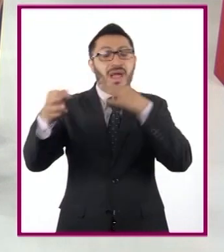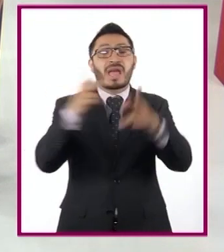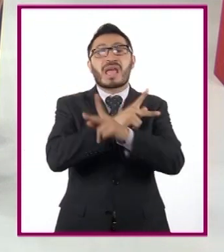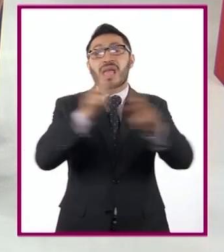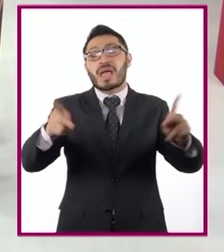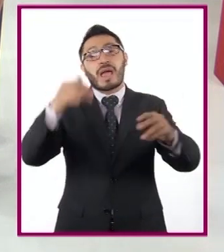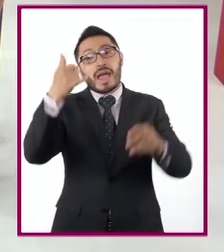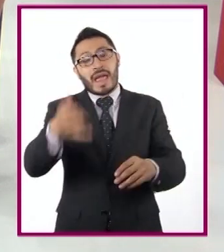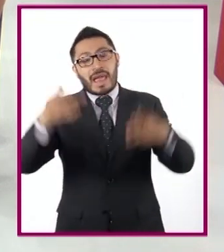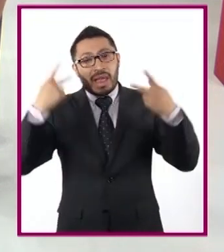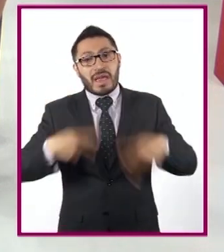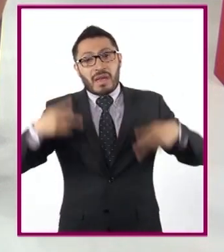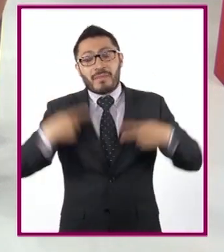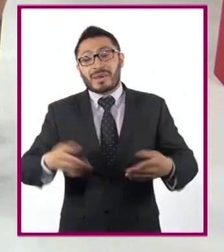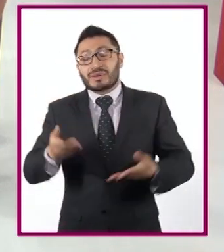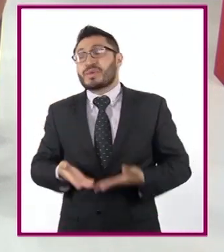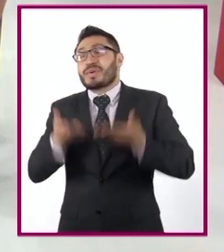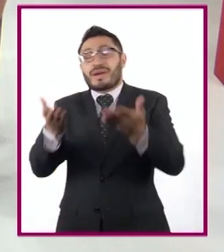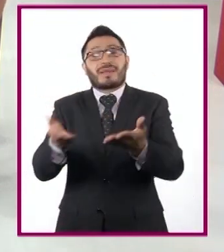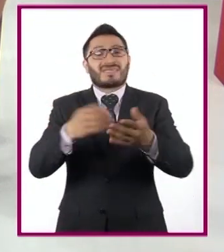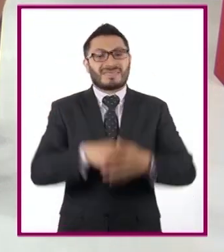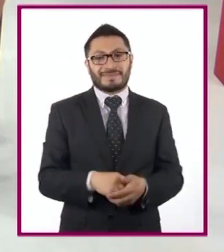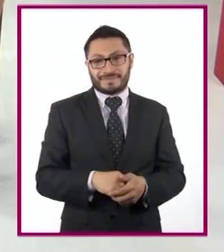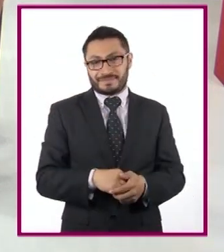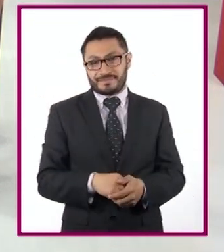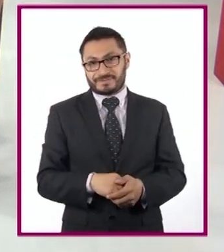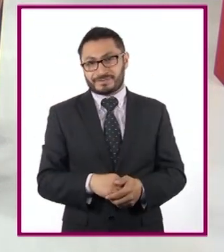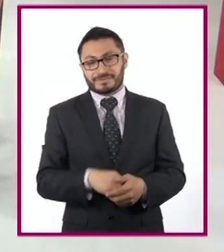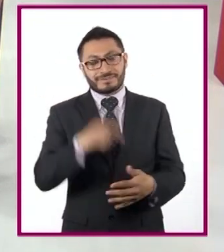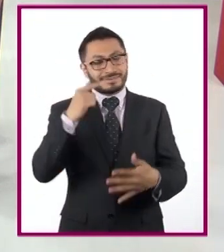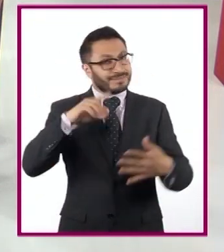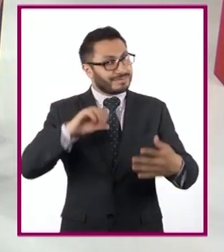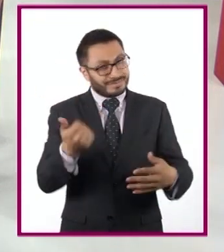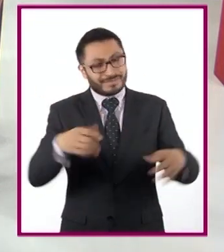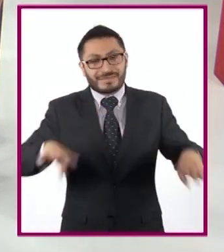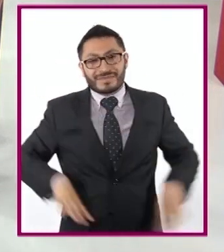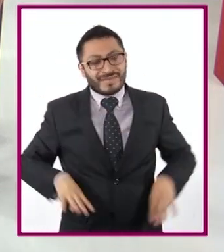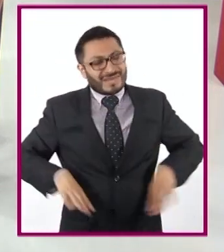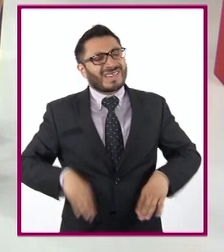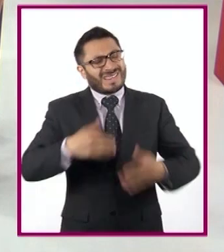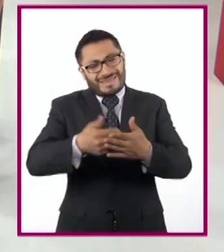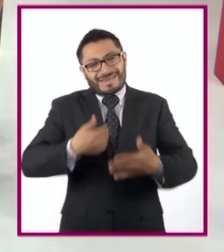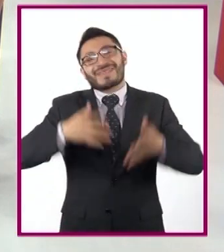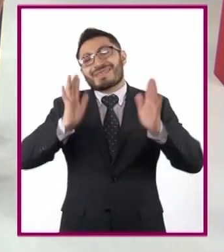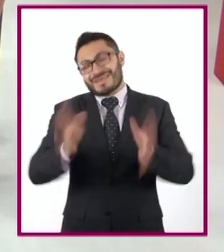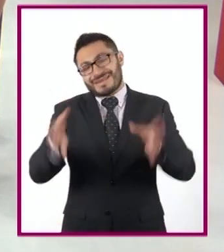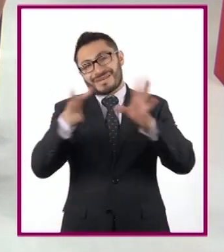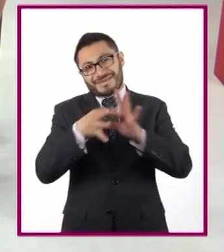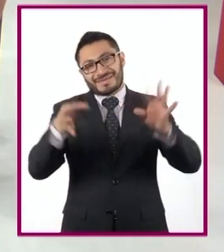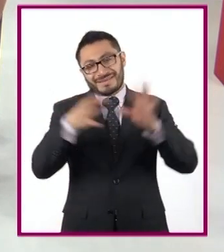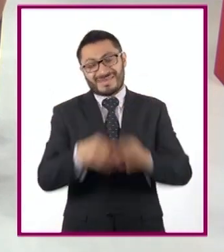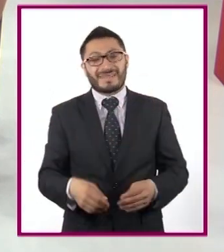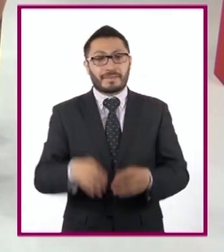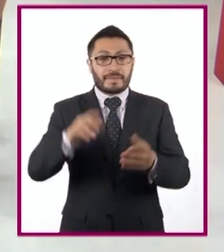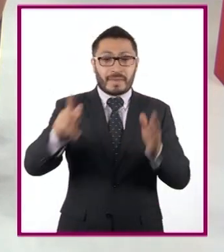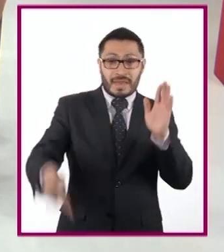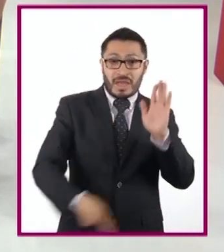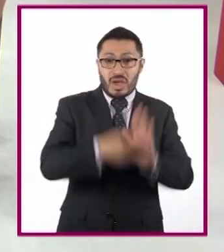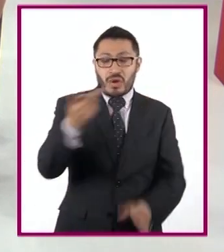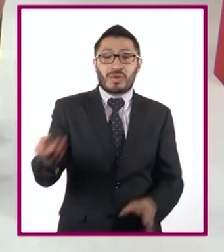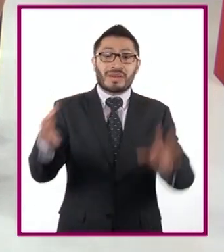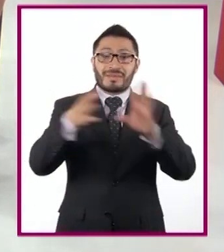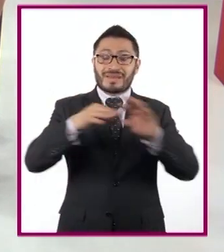publicitario y el público al que se dirige, entre otros aspectos que ya se han dicho. Para reafirmar lo que